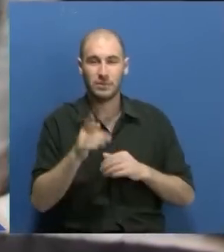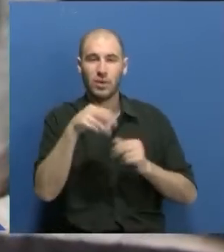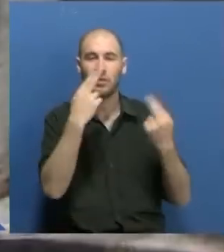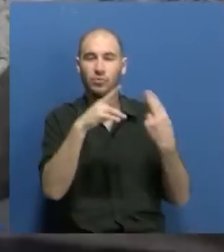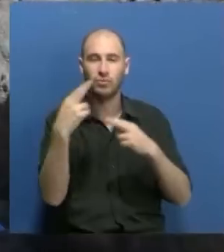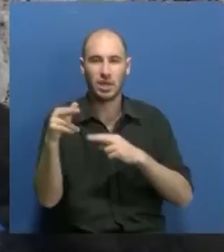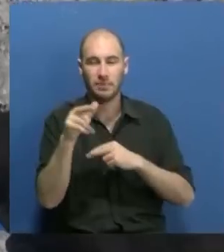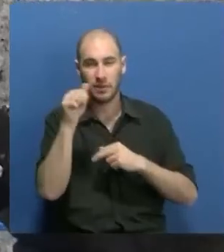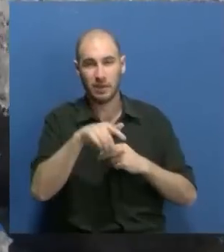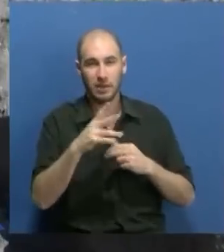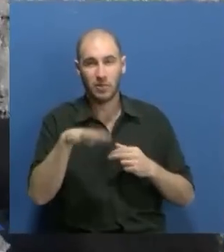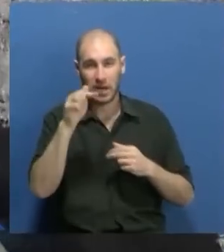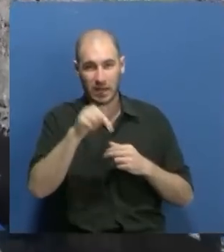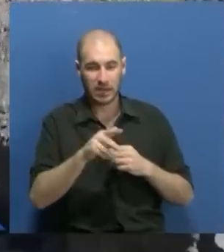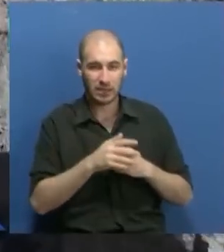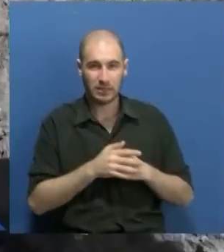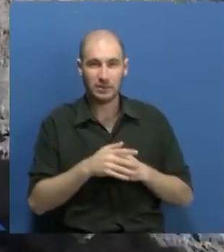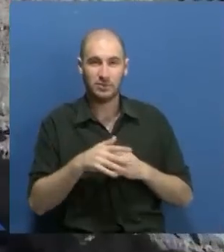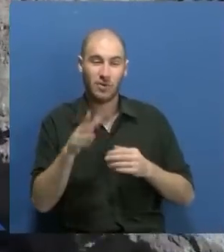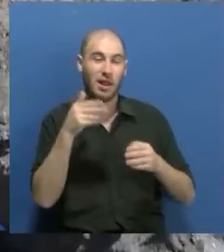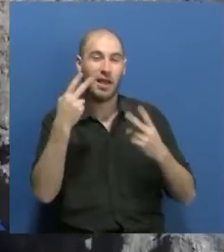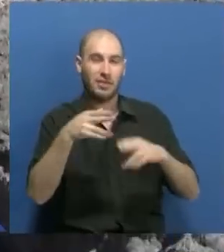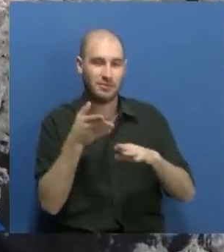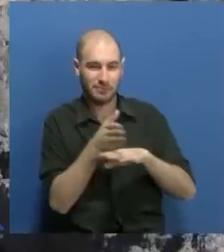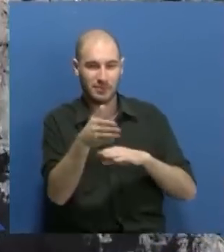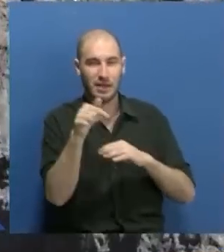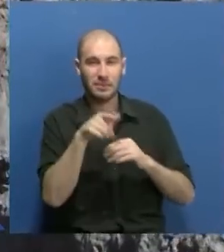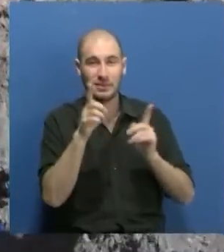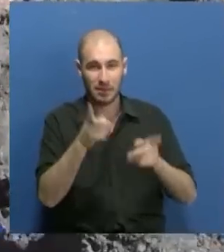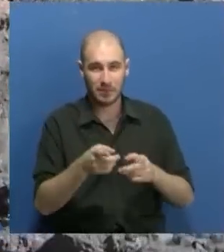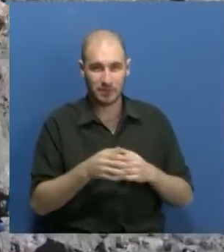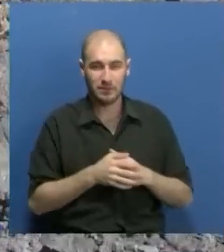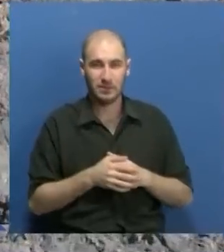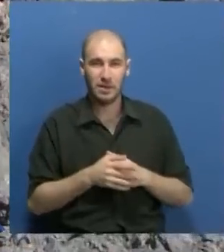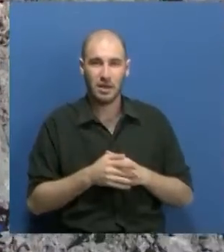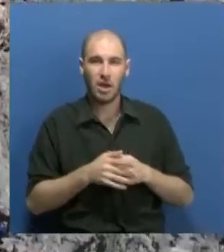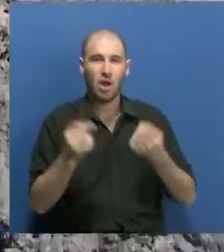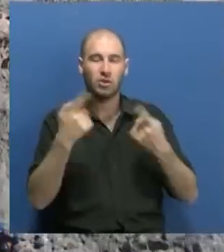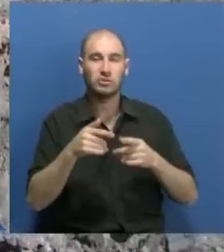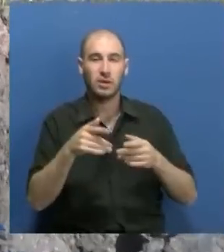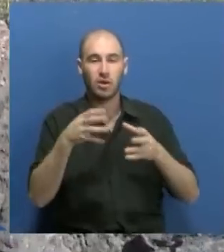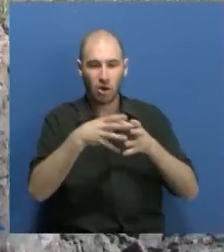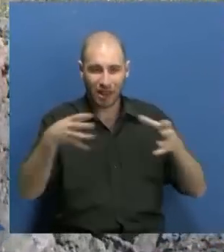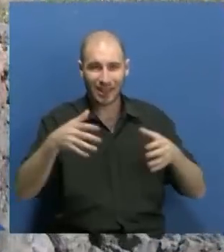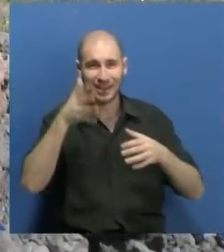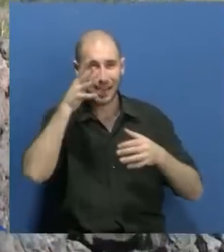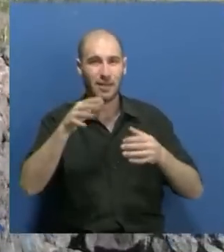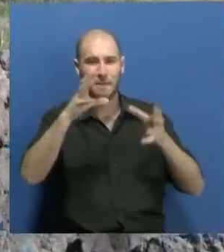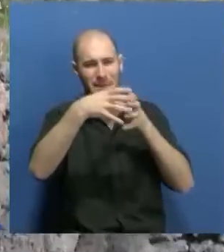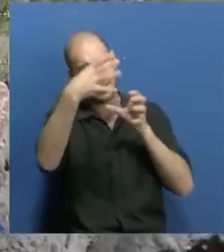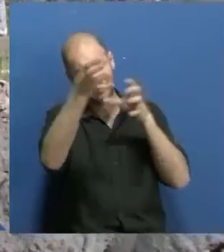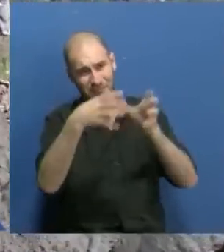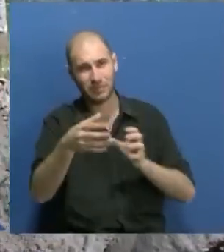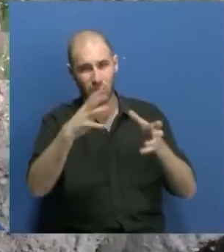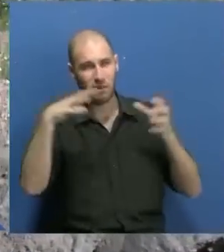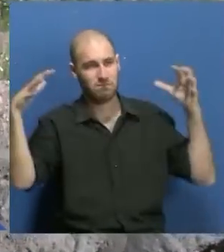turistas y de mendocinos que están padeciendo el paso por la aduana, sí, va a haber un fenómeno de remoción en masa, enormes cantidades de roca que